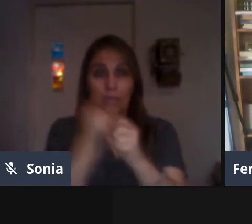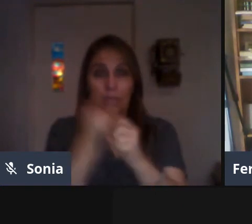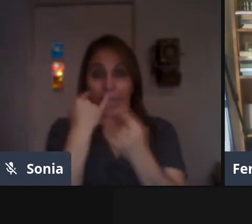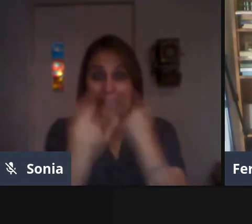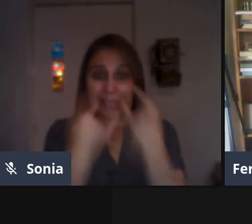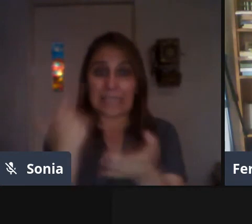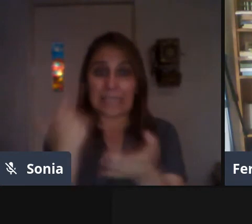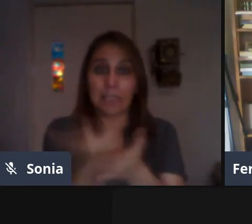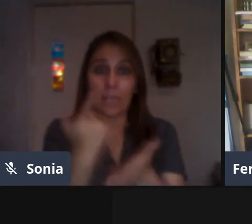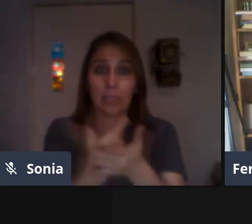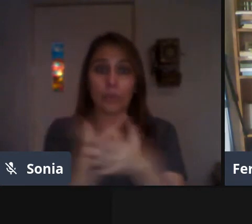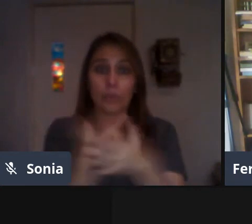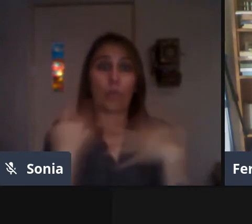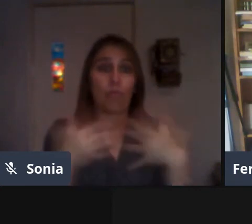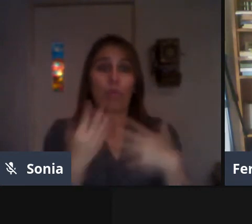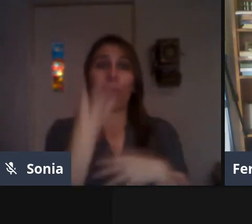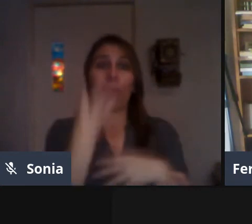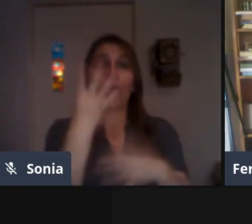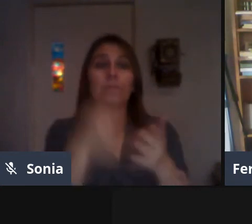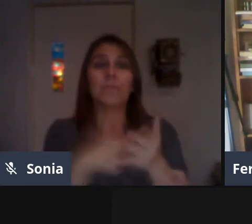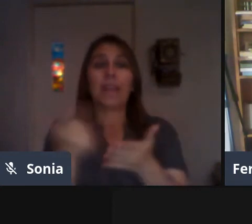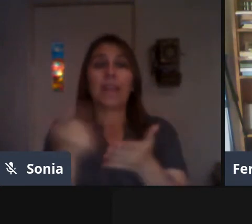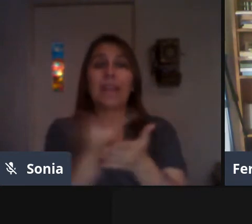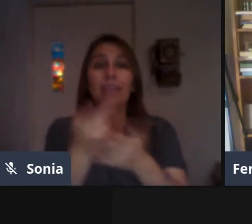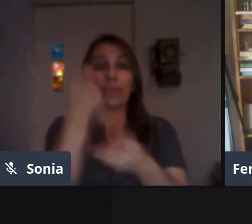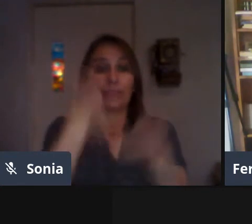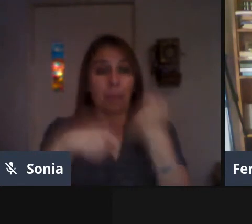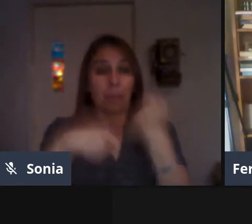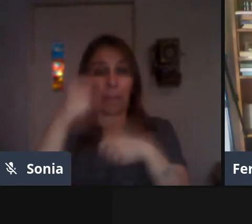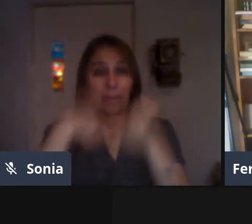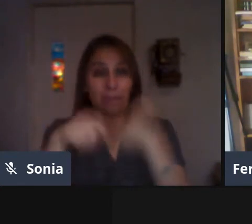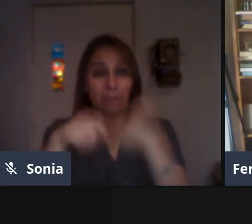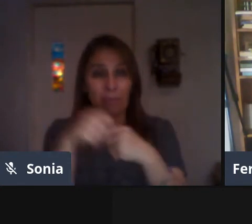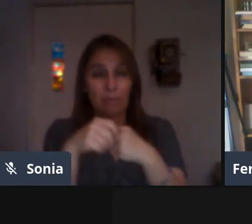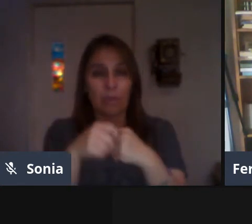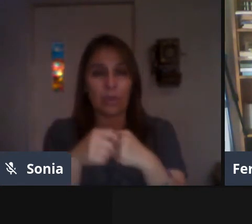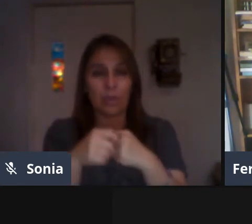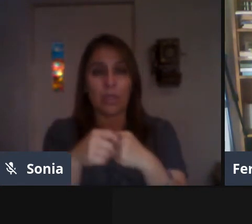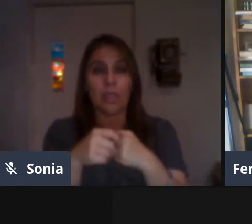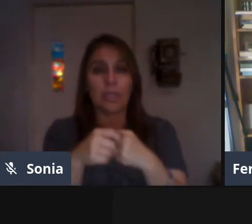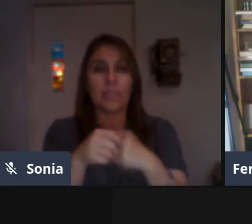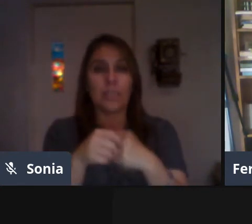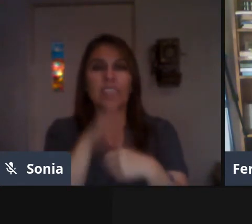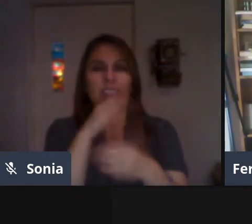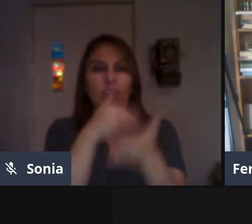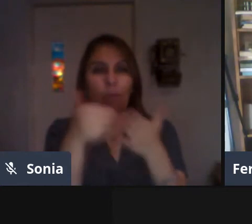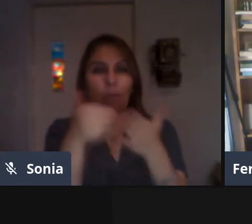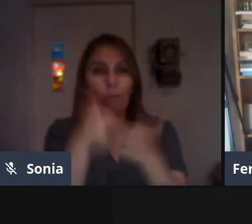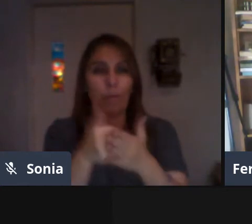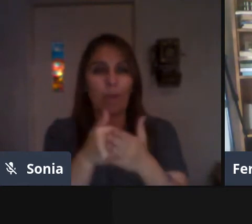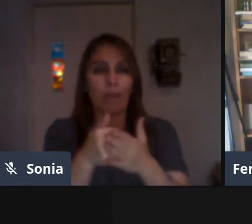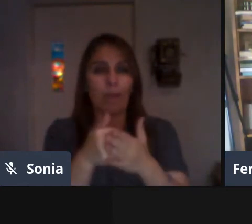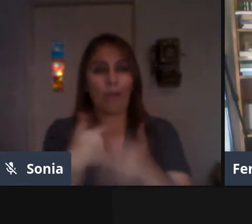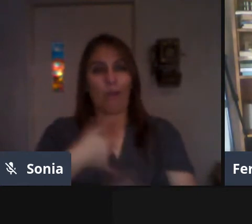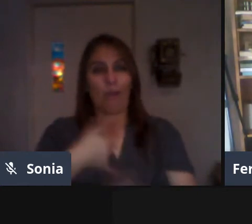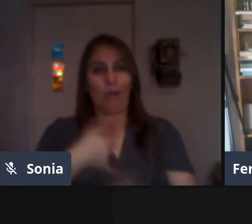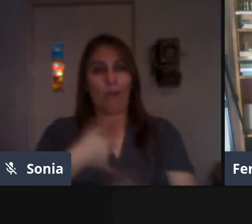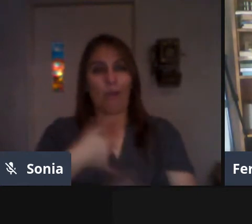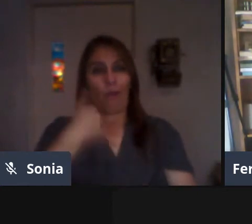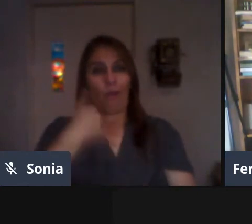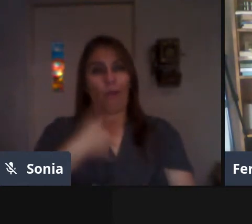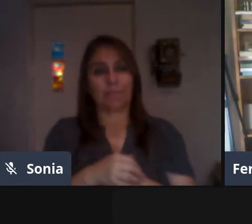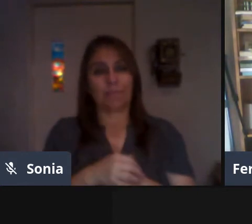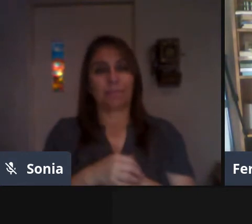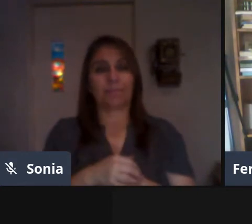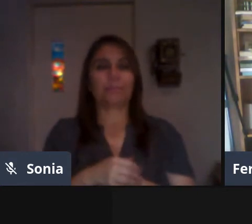móviles que creo que tiene como muchos significados y además que tus novelas han